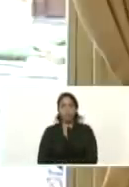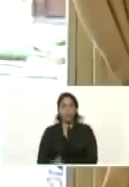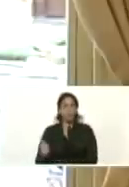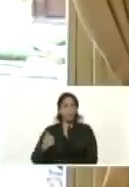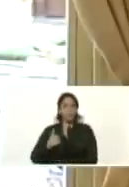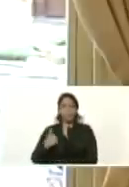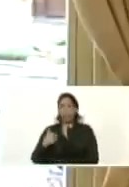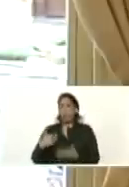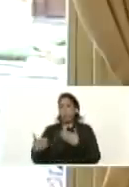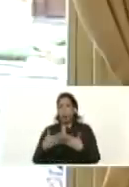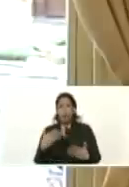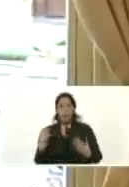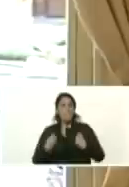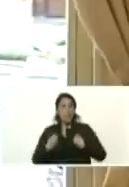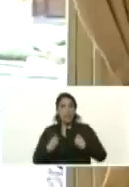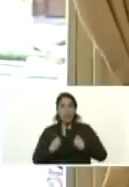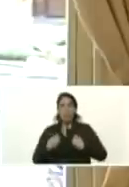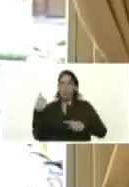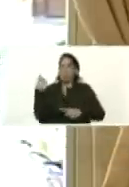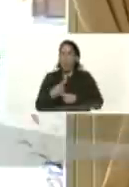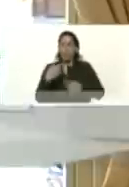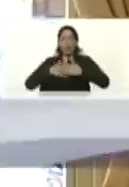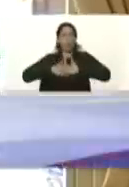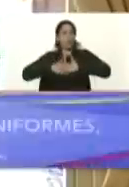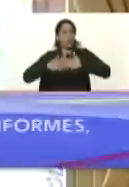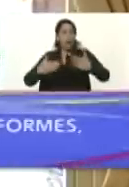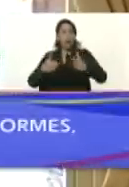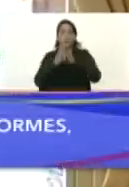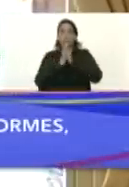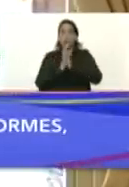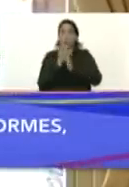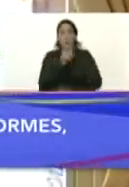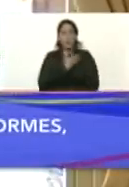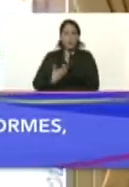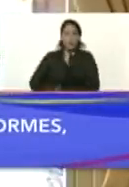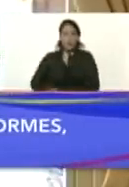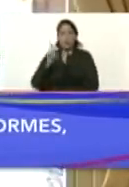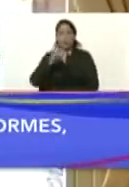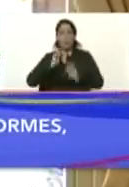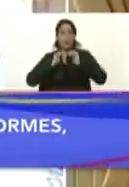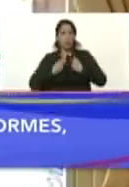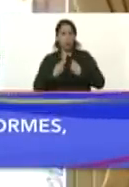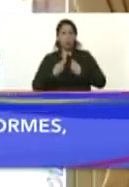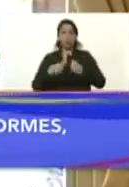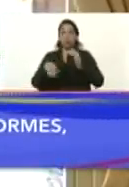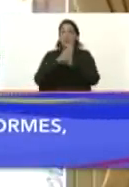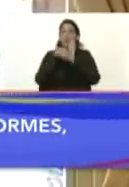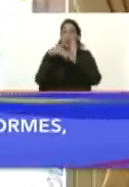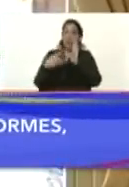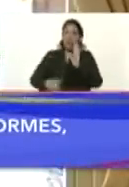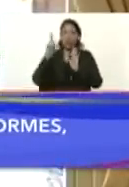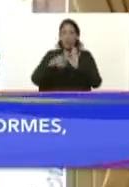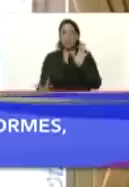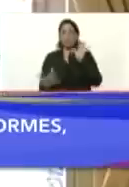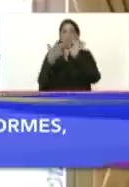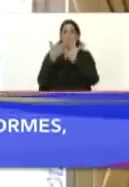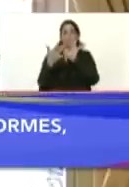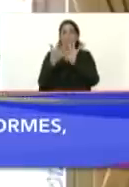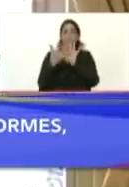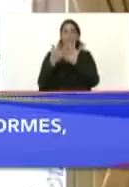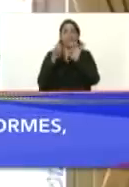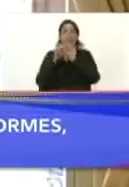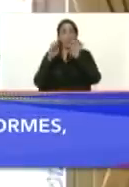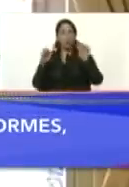hay que garantizarle aristóbulo vicepresidenta que garantizarles su derecho y acceso a la educación